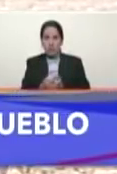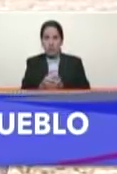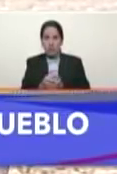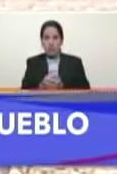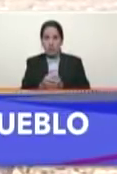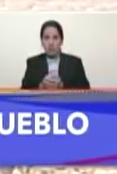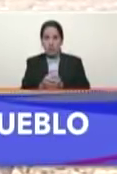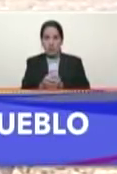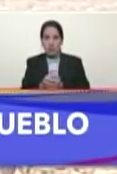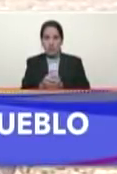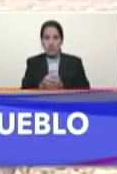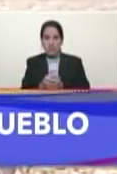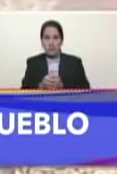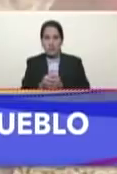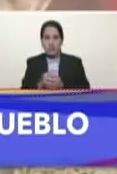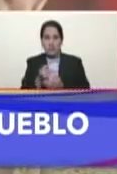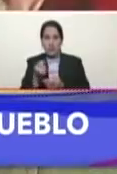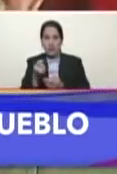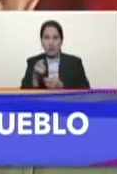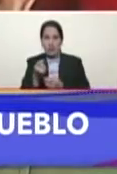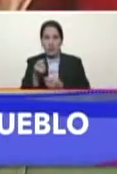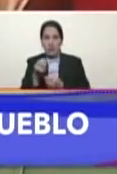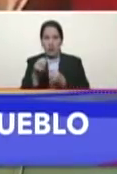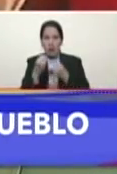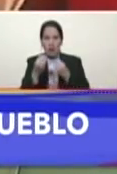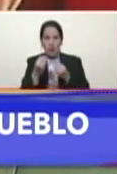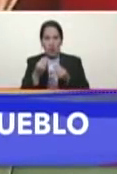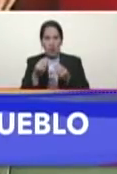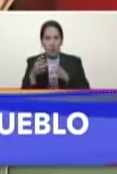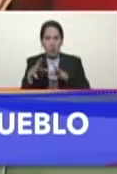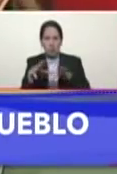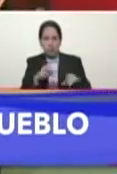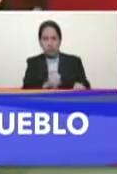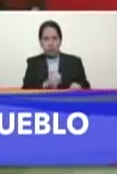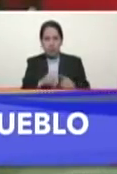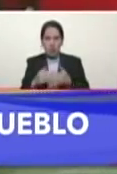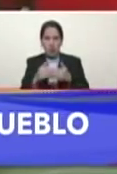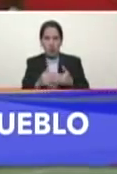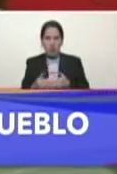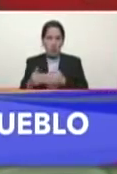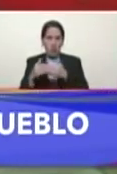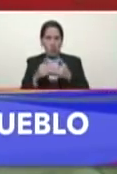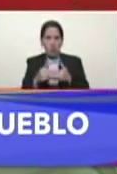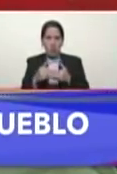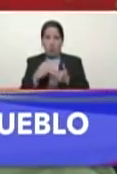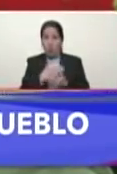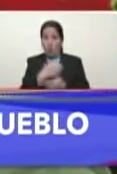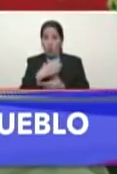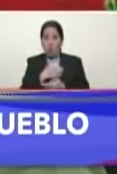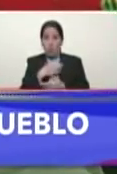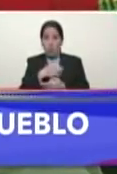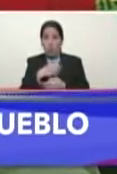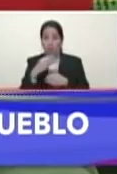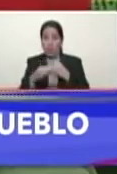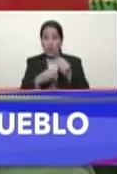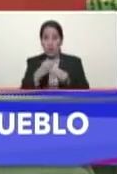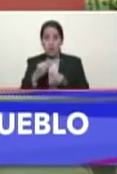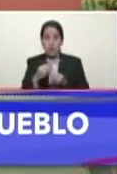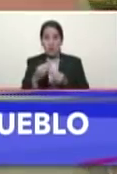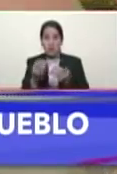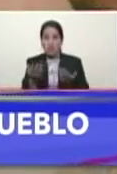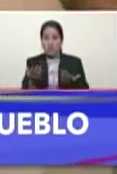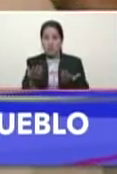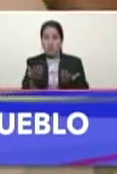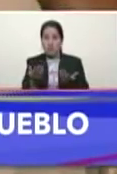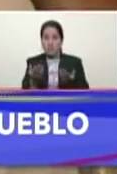y financieramente para colonizarnos. Y no lo ha podido hacer, ni lo podrá hacer.